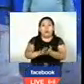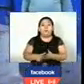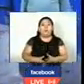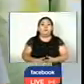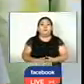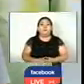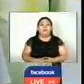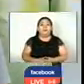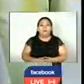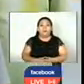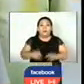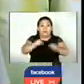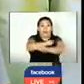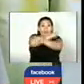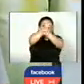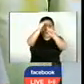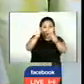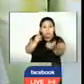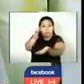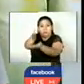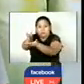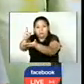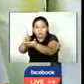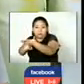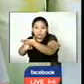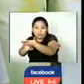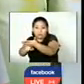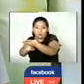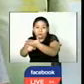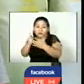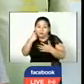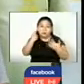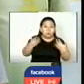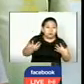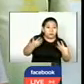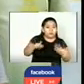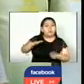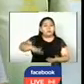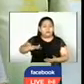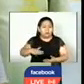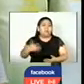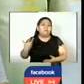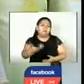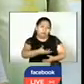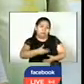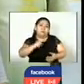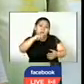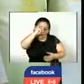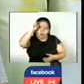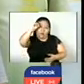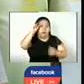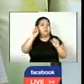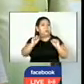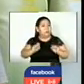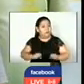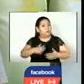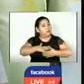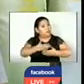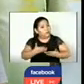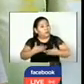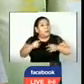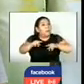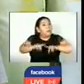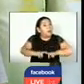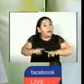Venimos en la mañana a marcar y en la tarde nosotros estamos dispuestos a trabajar pero también necesitamos